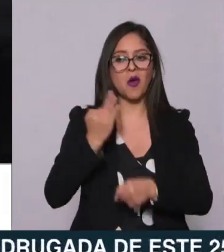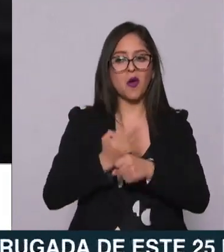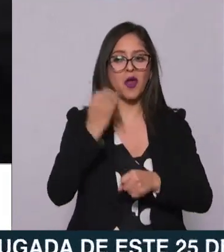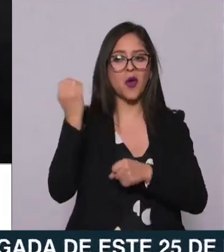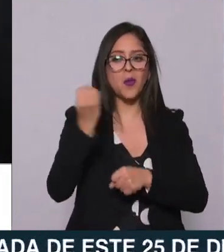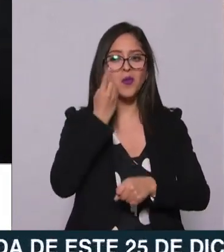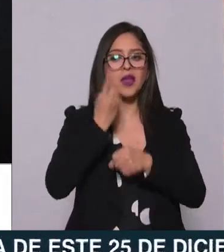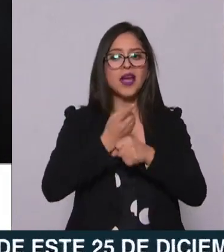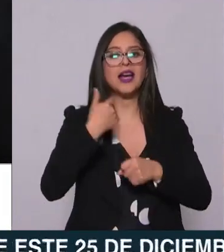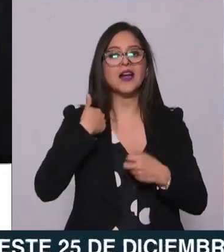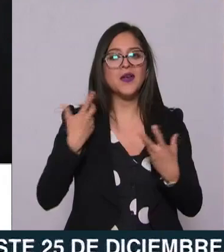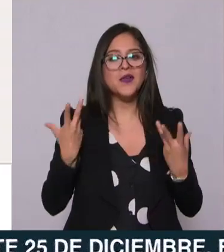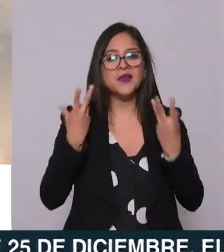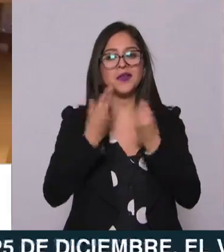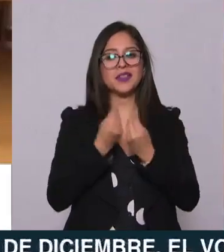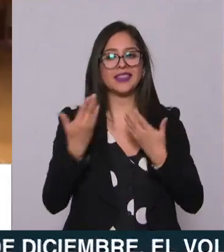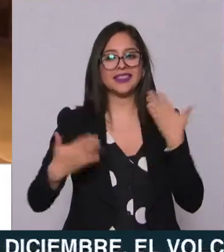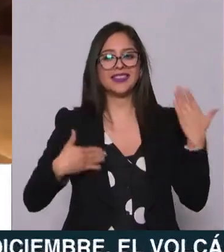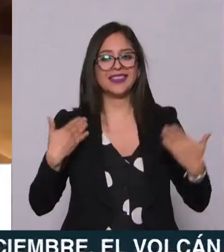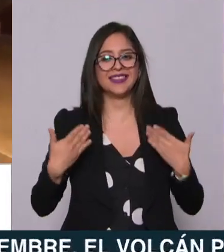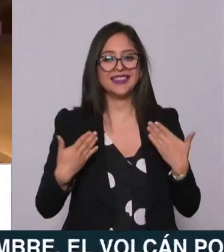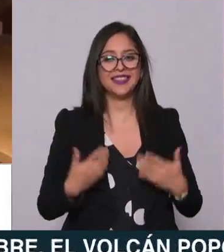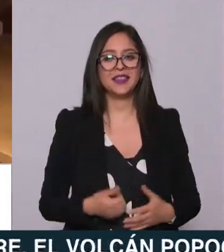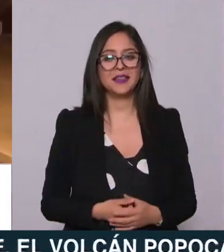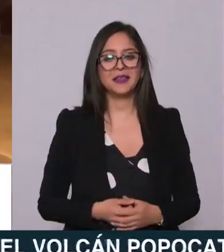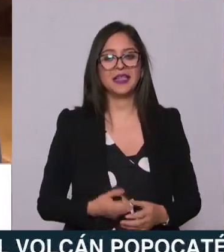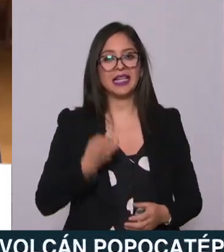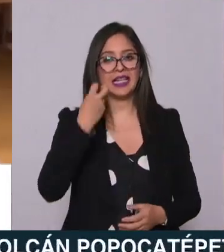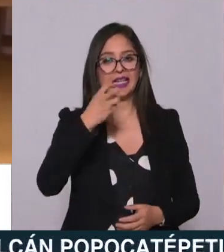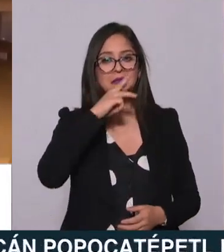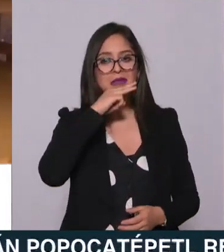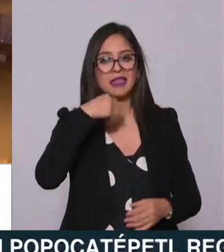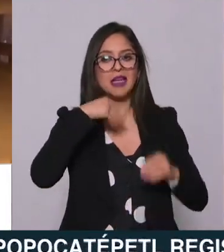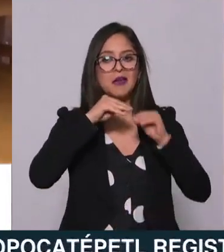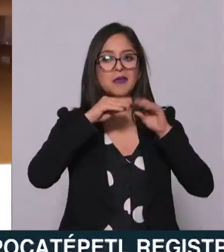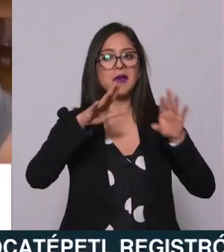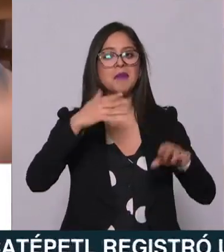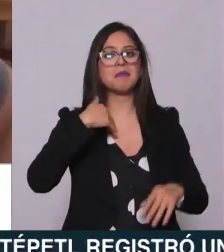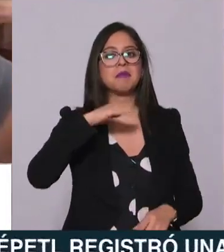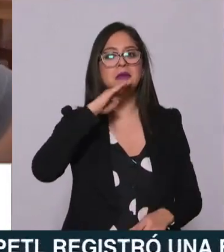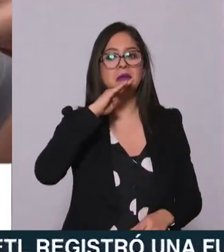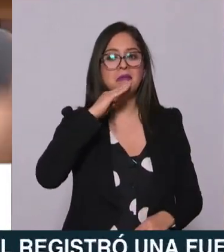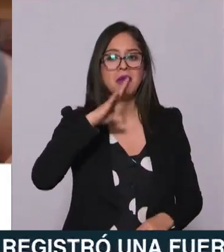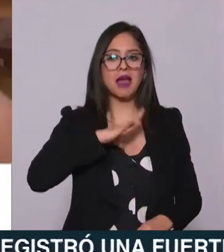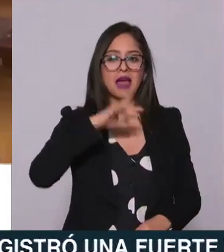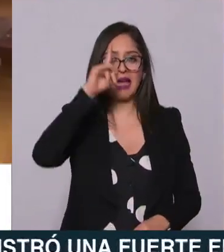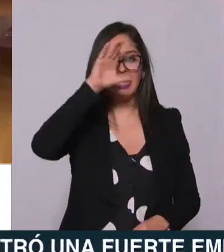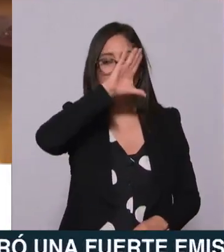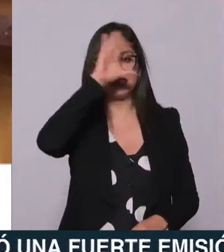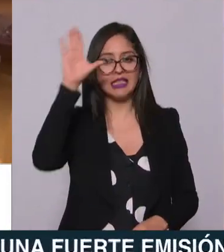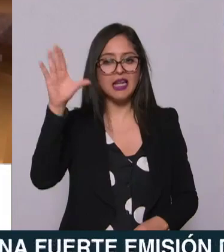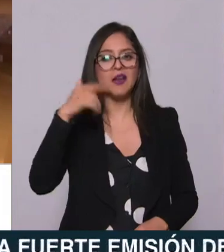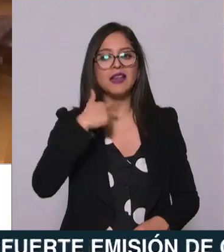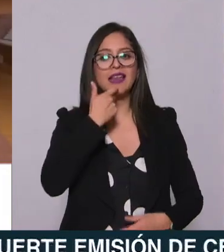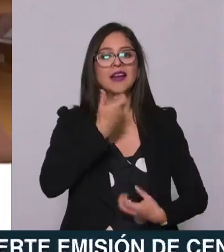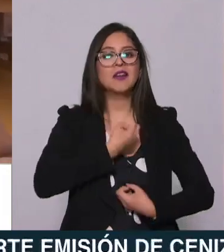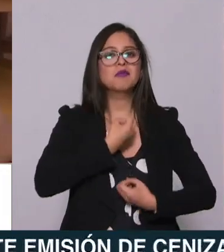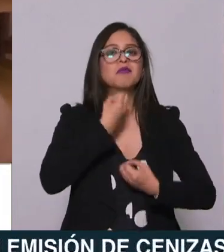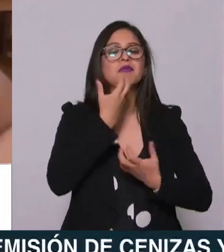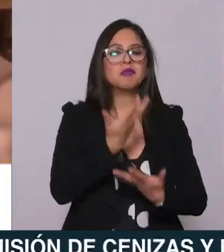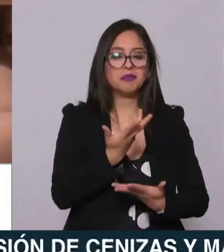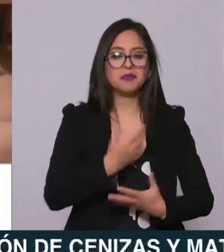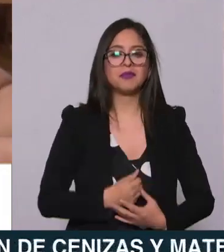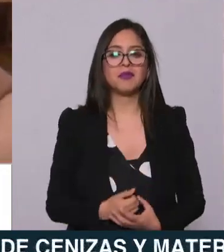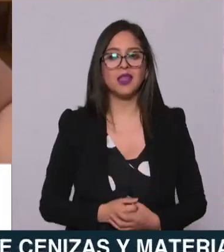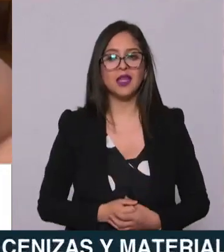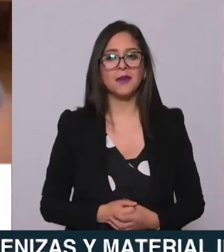oportunidad de disfrutar con ustedes. Le quiero dedicar este mensaje a mi mamá que me está viendo desde arriba y tenía una frase que yo quería decir que no importa